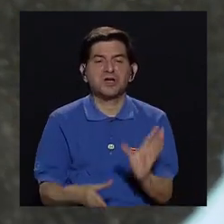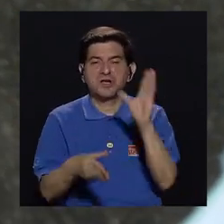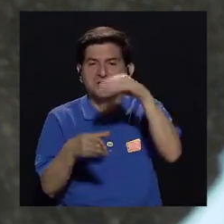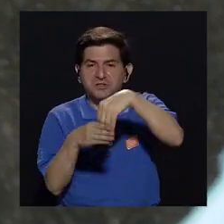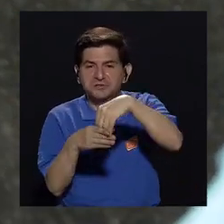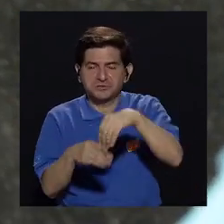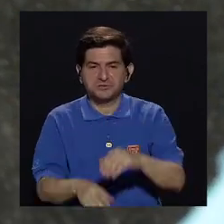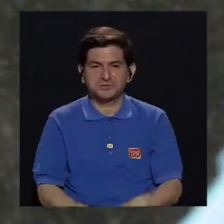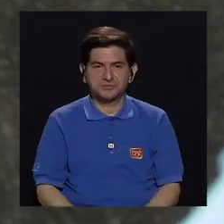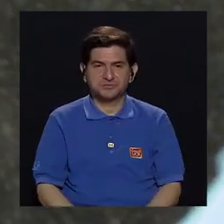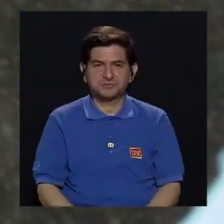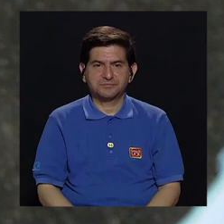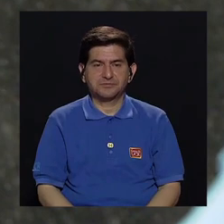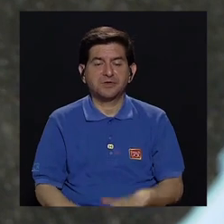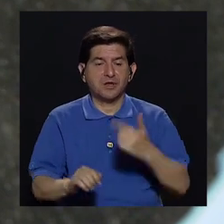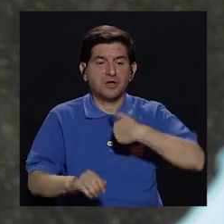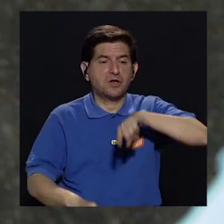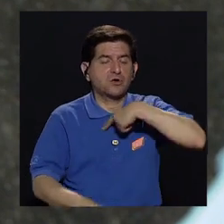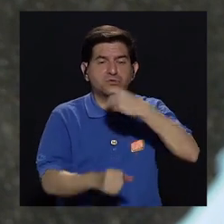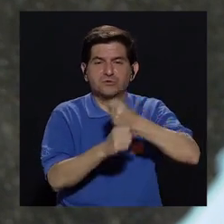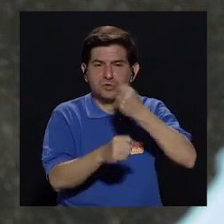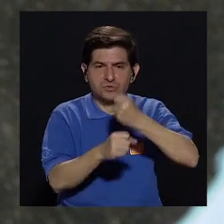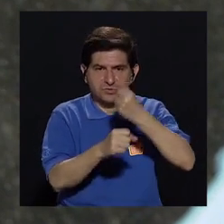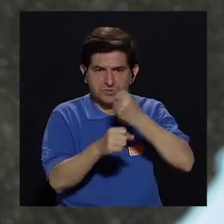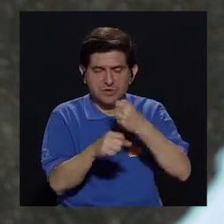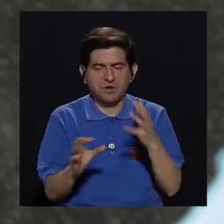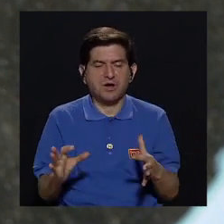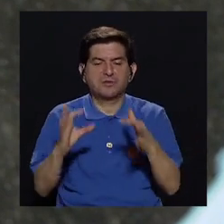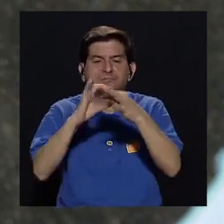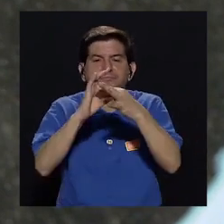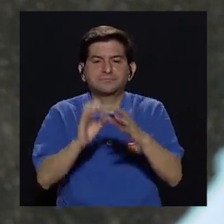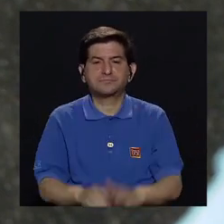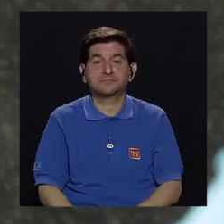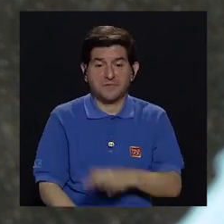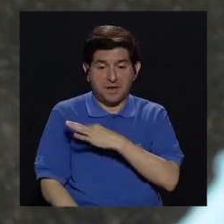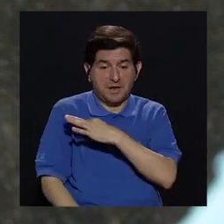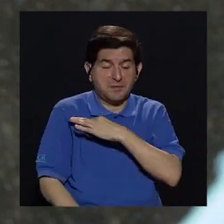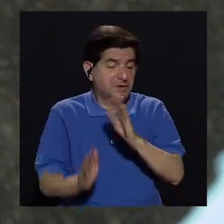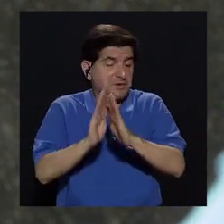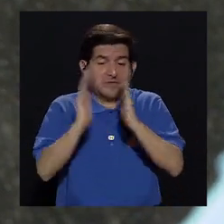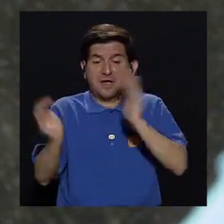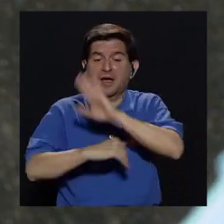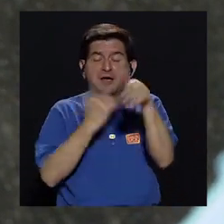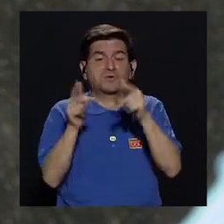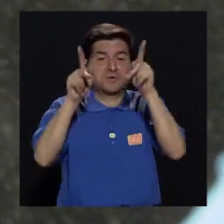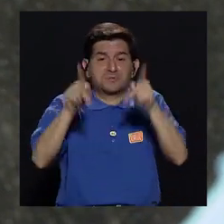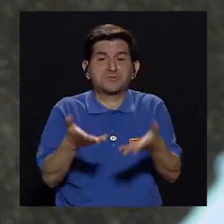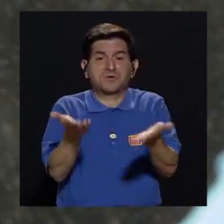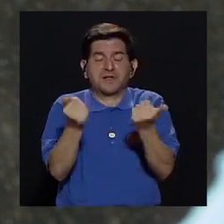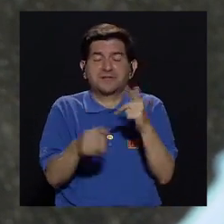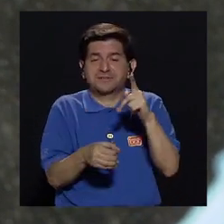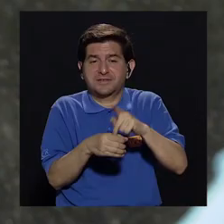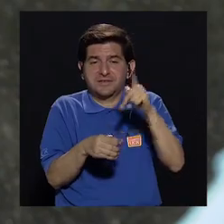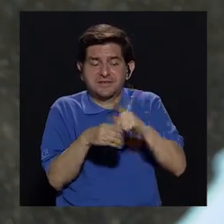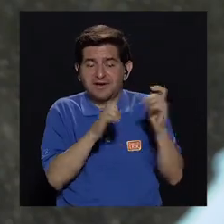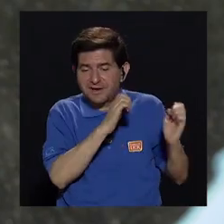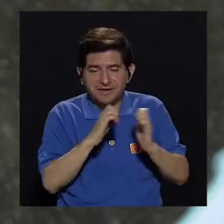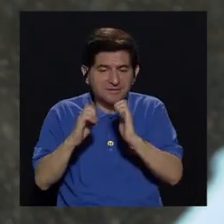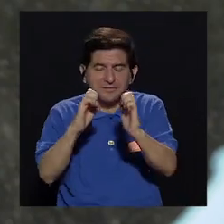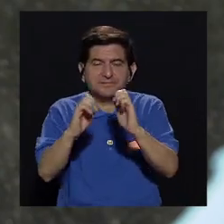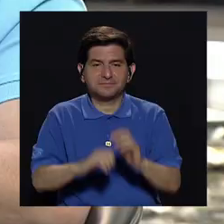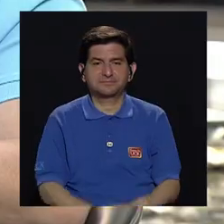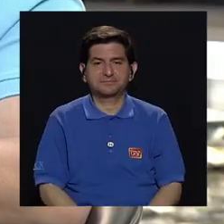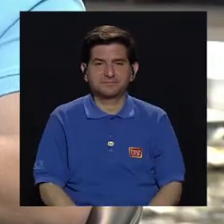involucrarlos y ponernos a trabajar de forma conjunta. Entonces la invitación está abierta a todos los que quieran participar de la